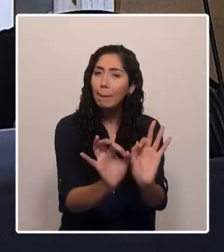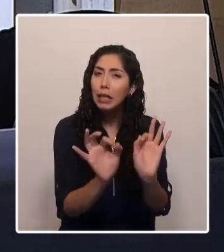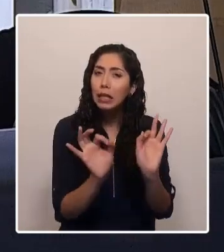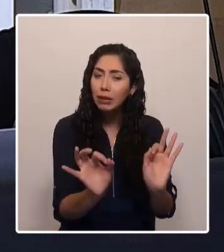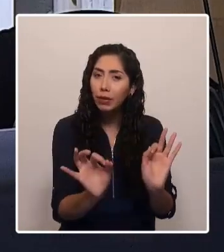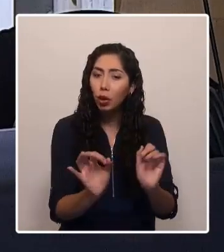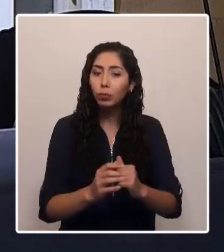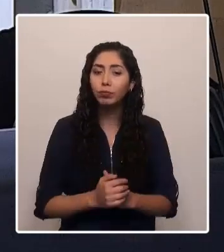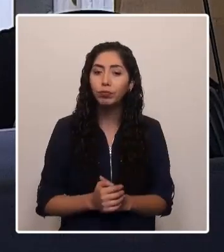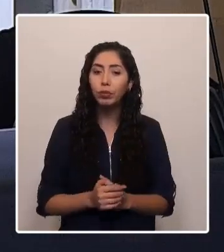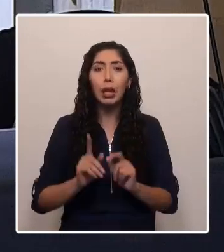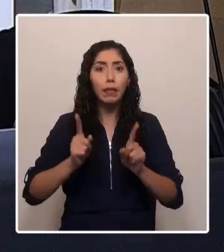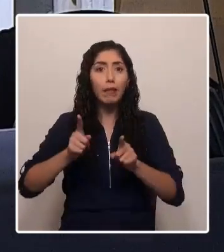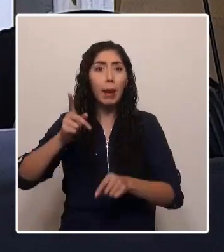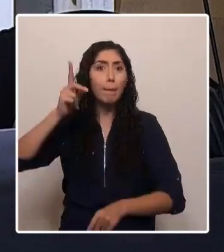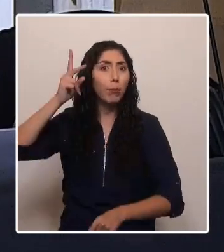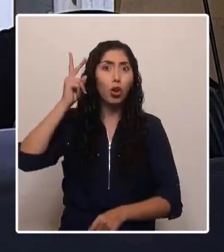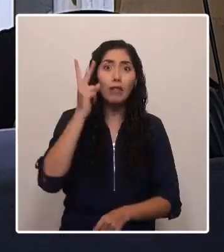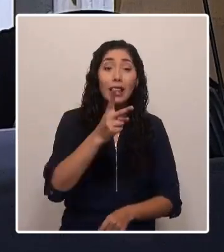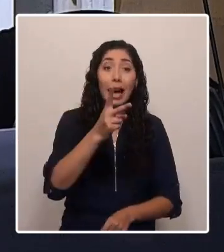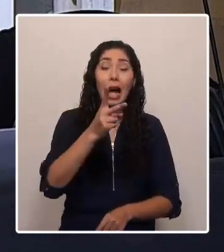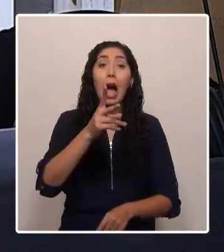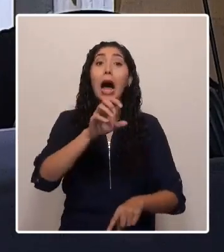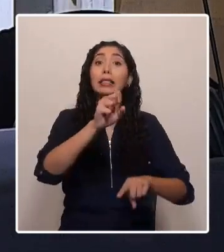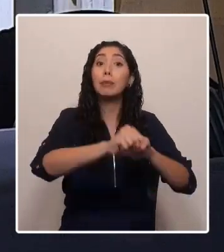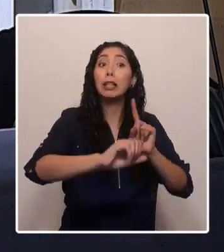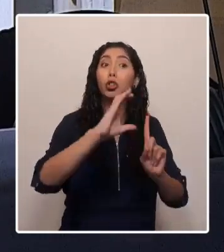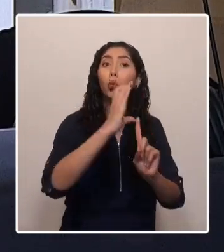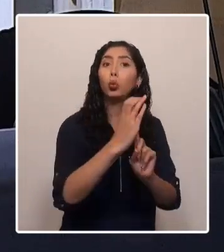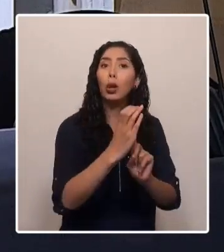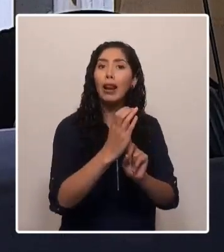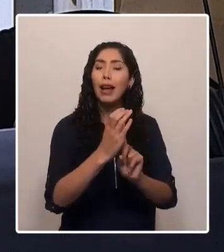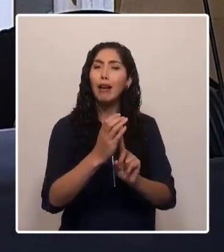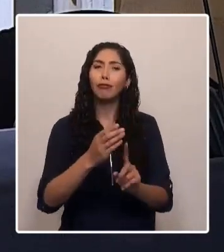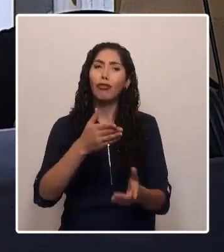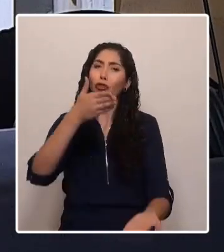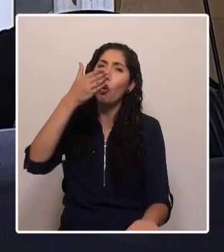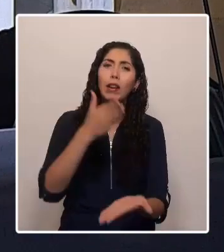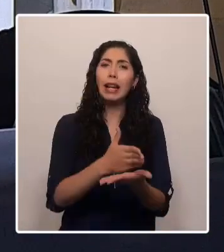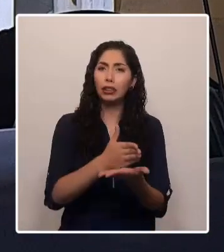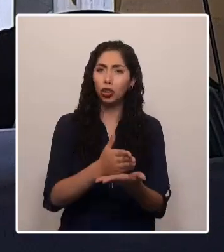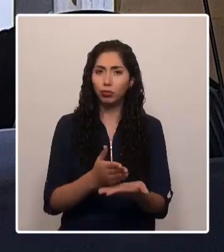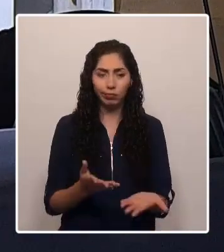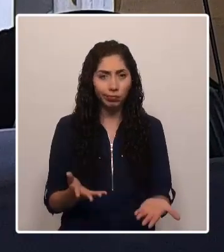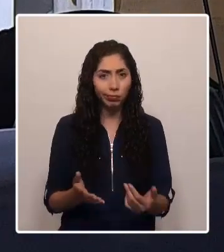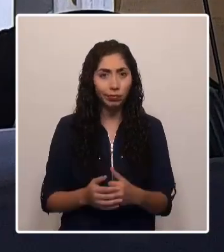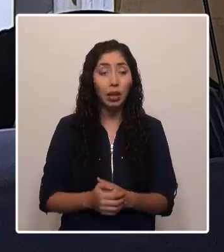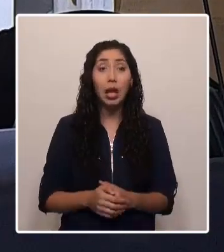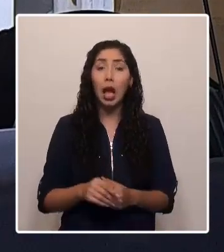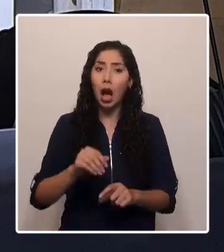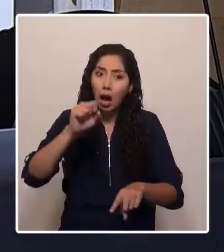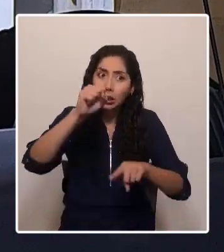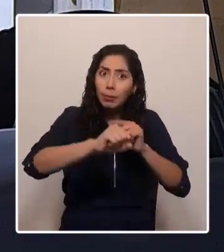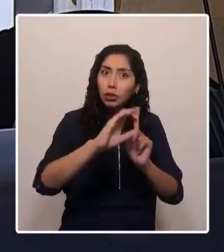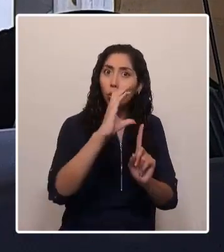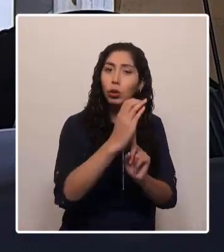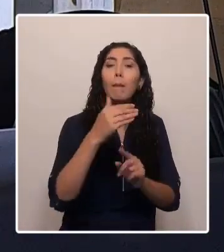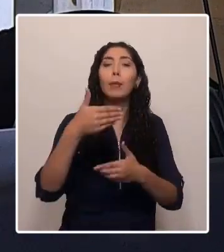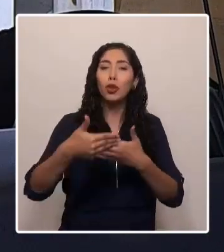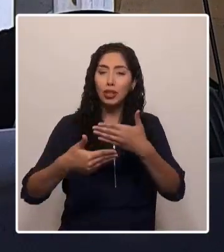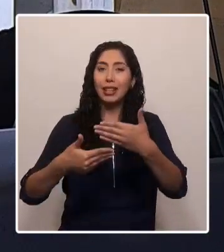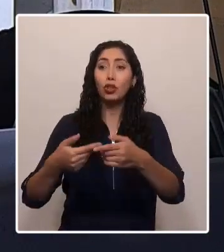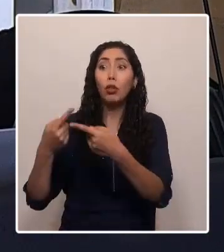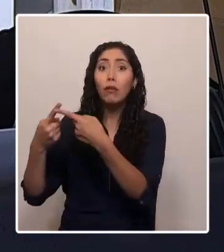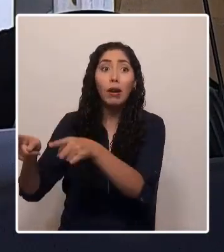la asimilación forzada. Si entendemos que la asimilación cultural es un proceso donde ciertos grupos etnoculturales se integran a un